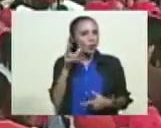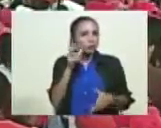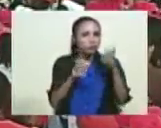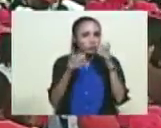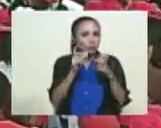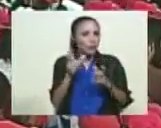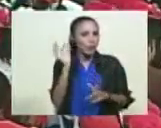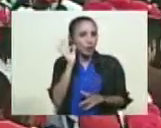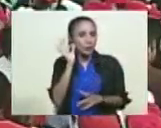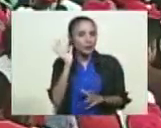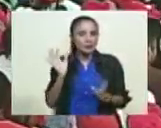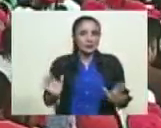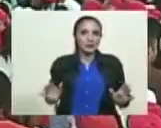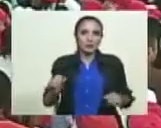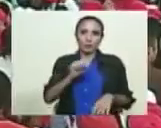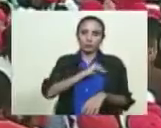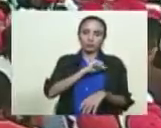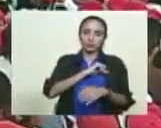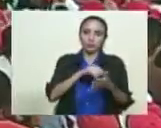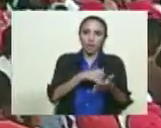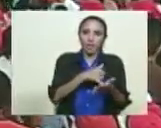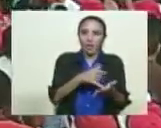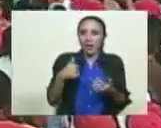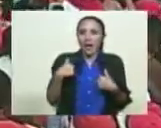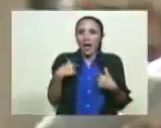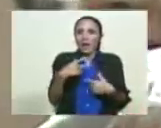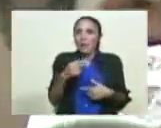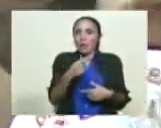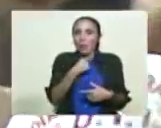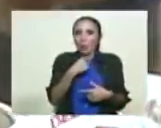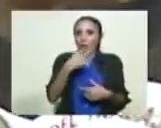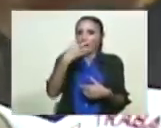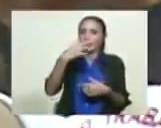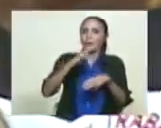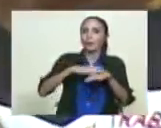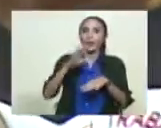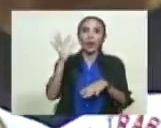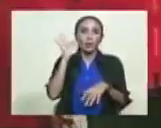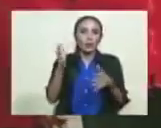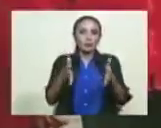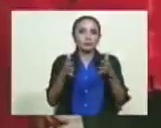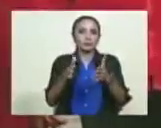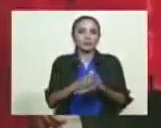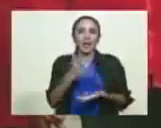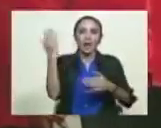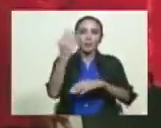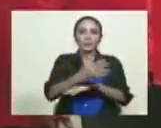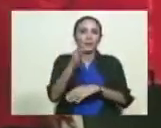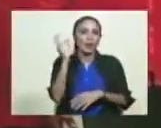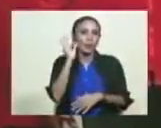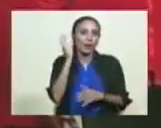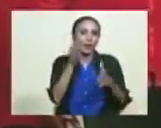esa fuerza y se le quita hasta las ganas de gritar. ¿Cómo estamos los hombres? Vamos a ver,